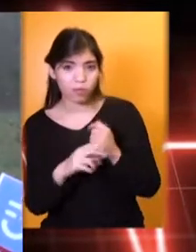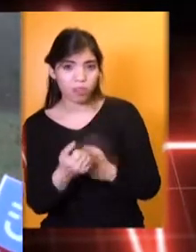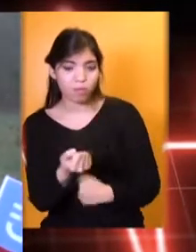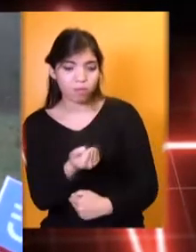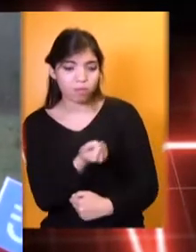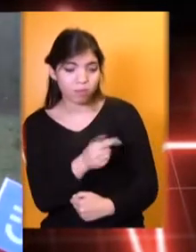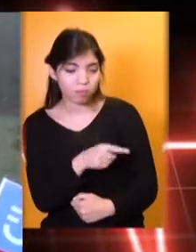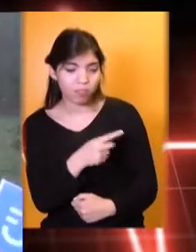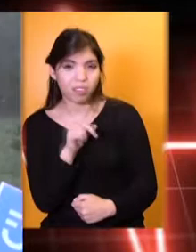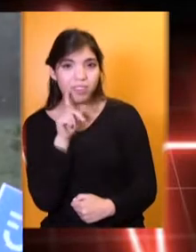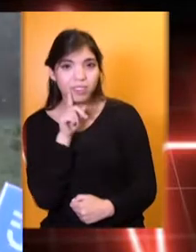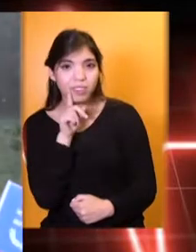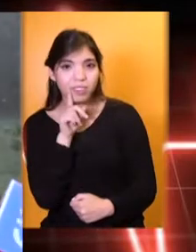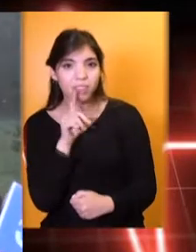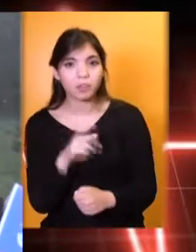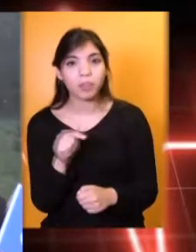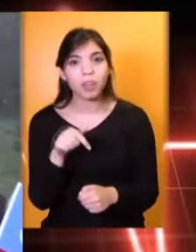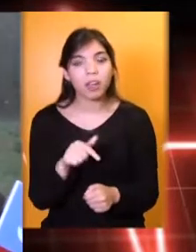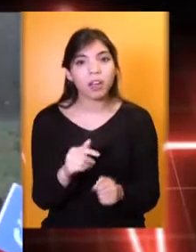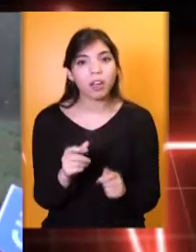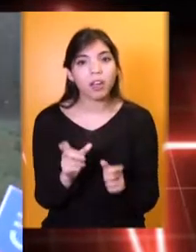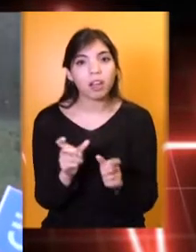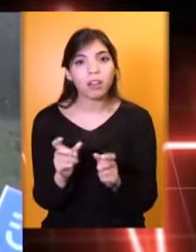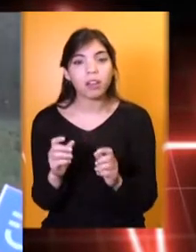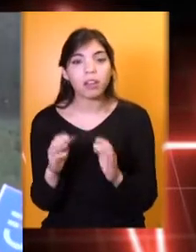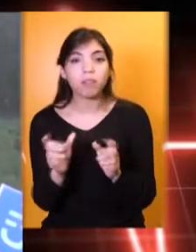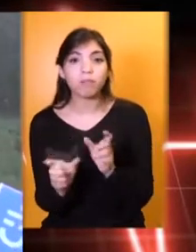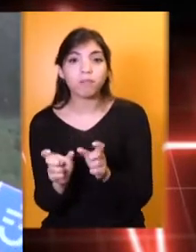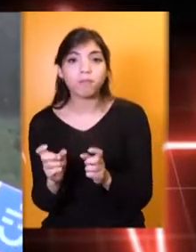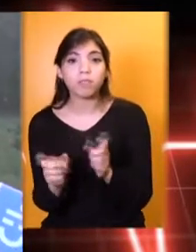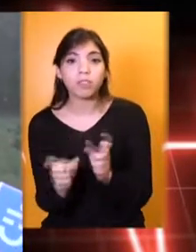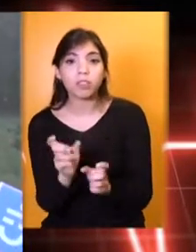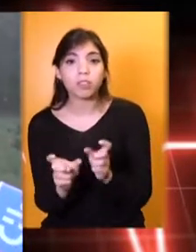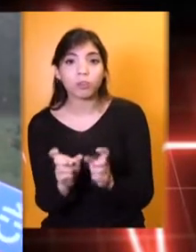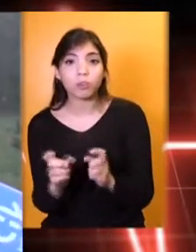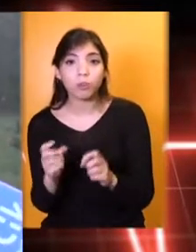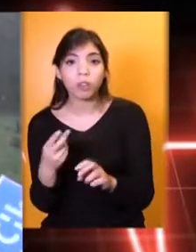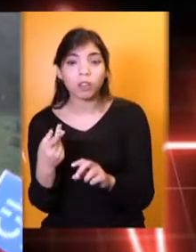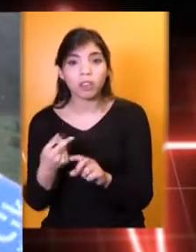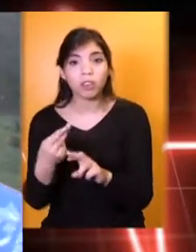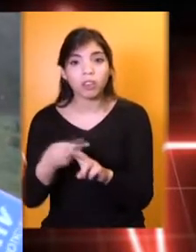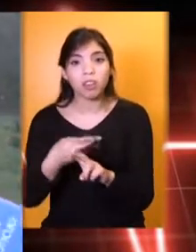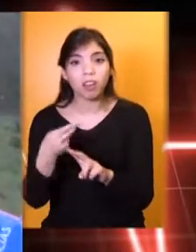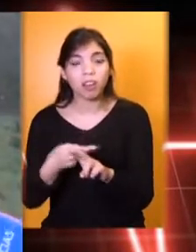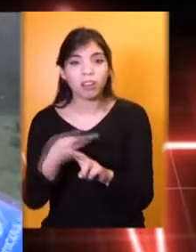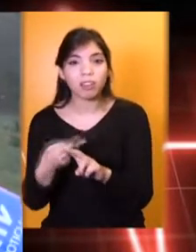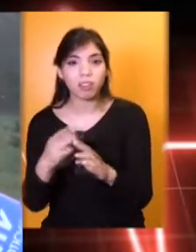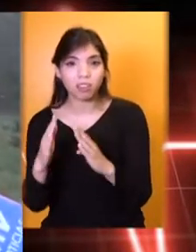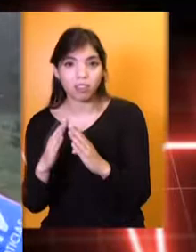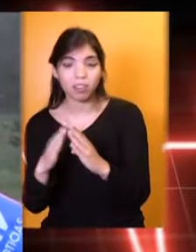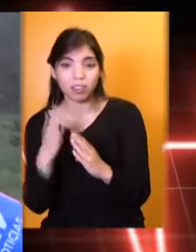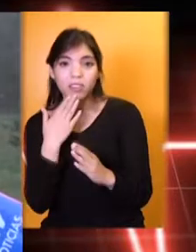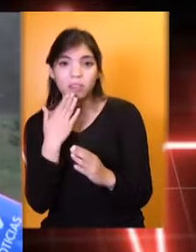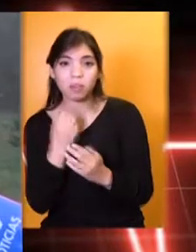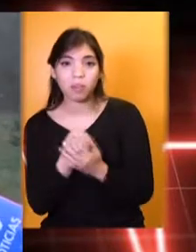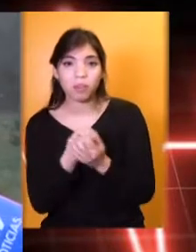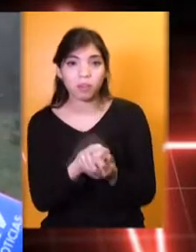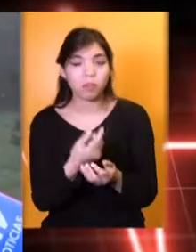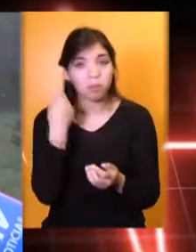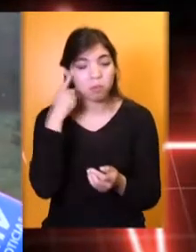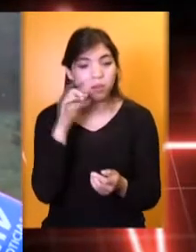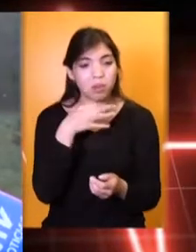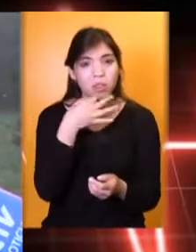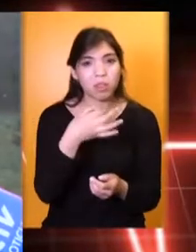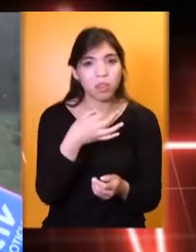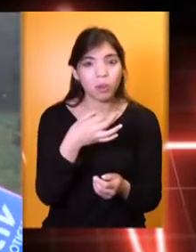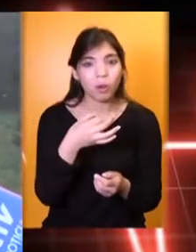del pecho. Y acá los arrendatarios de mis padres lo auxiliaron y llamaron a carabineros. Pero él contó ya que estaban fallecidas